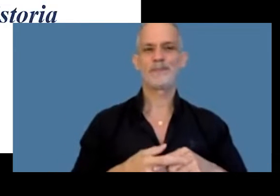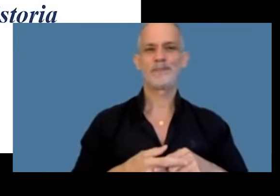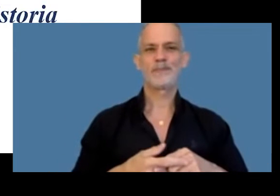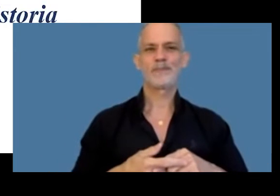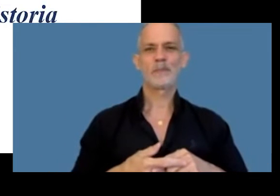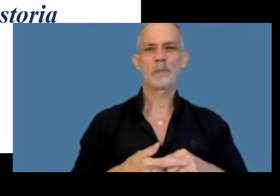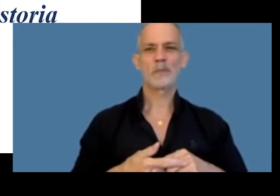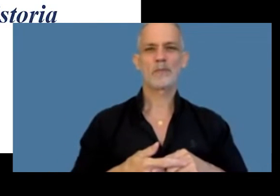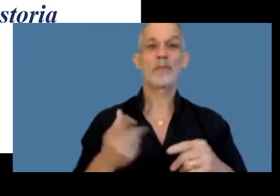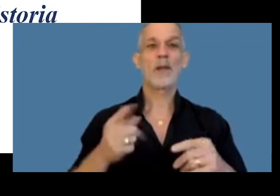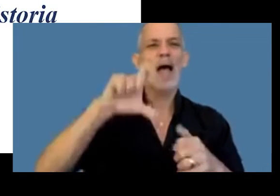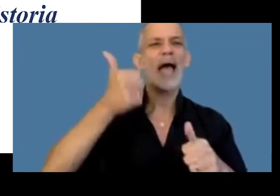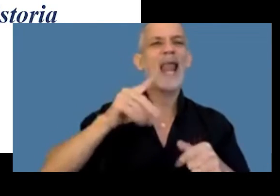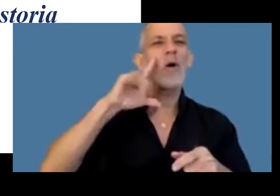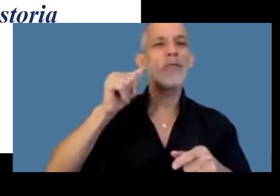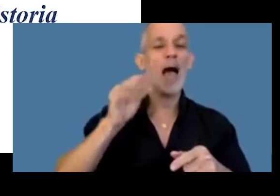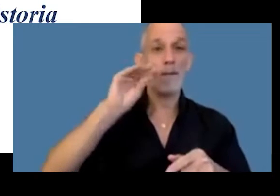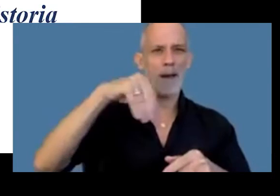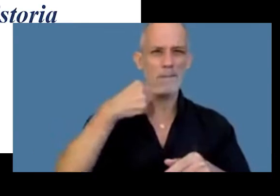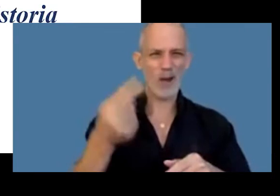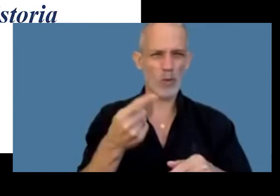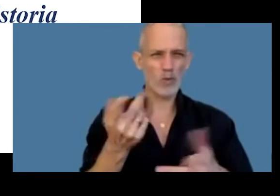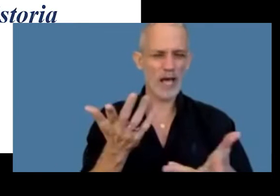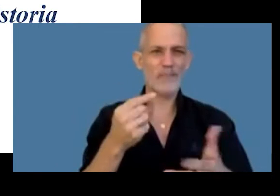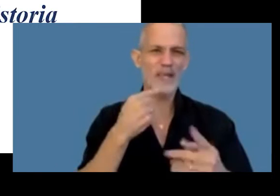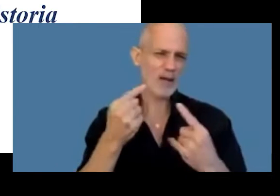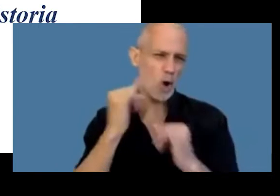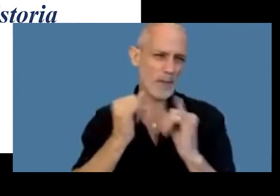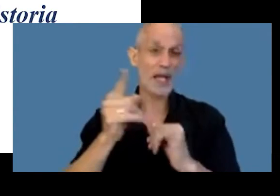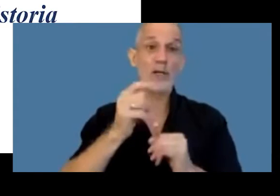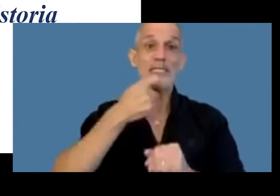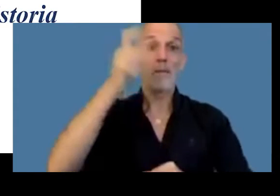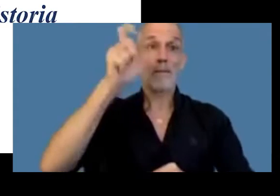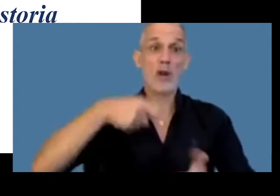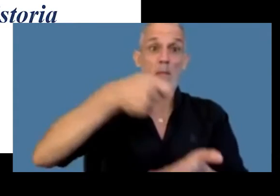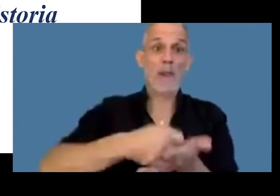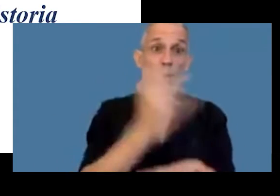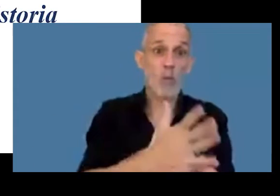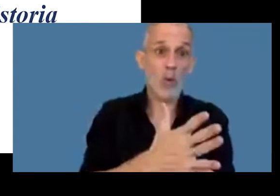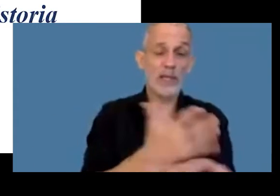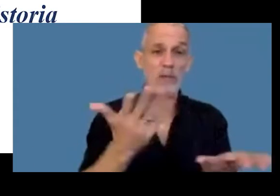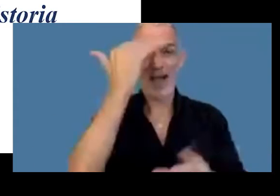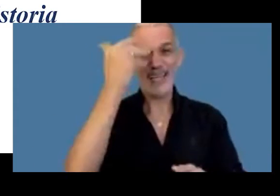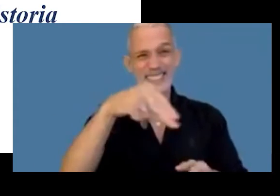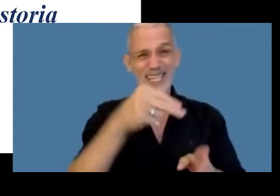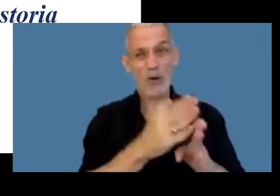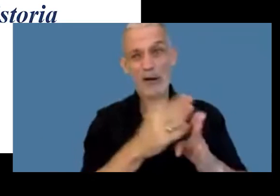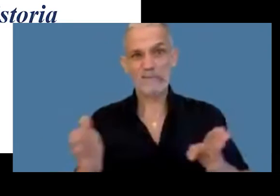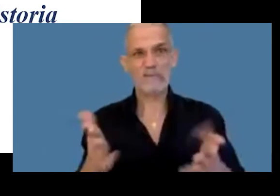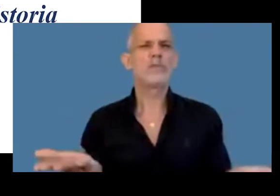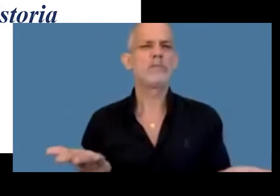Ahí Claudia Toledo nos agrega, dice, el problema es si el contribuyente pagó la multa después del 15 de noviembre, no se condona.